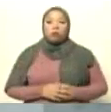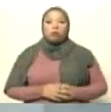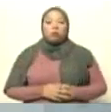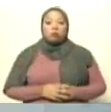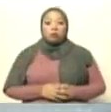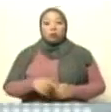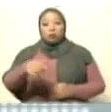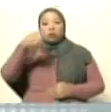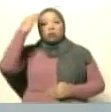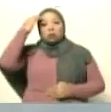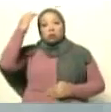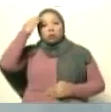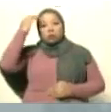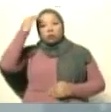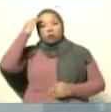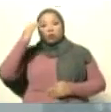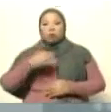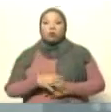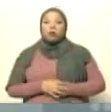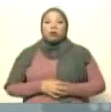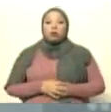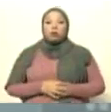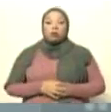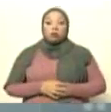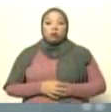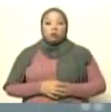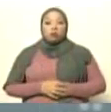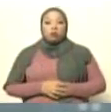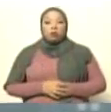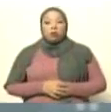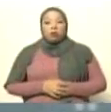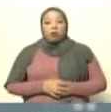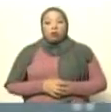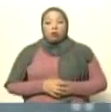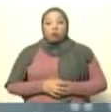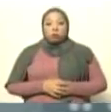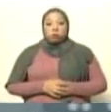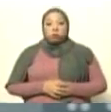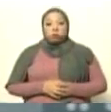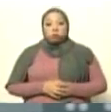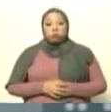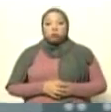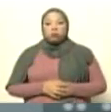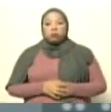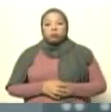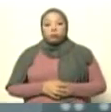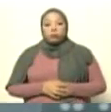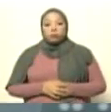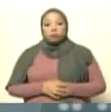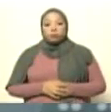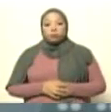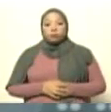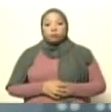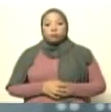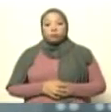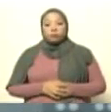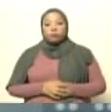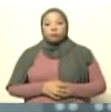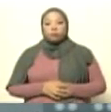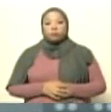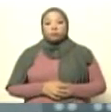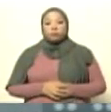Ustedes saben que el dictador Carmona, en el tiempo que estuvo en el palacio, aproximadamente unas